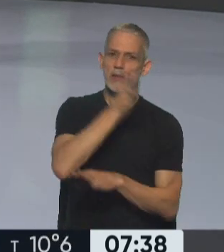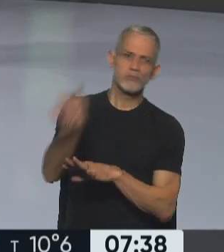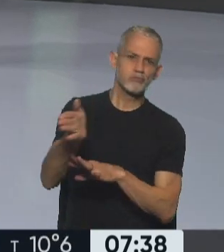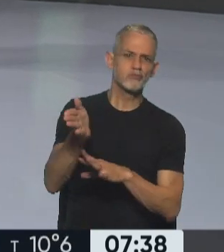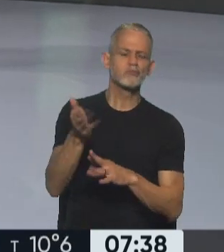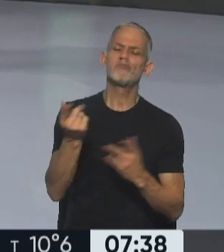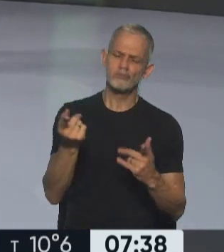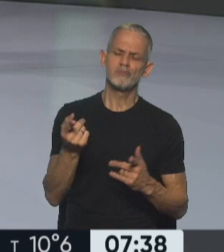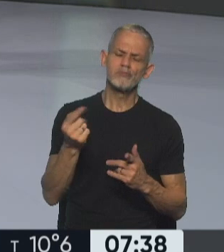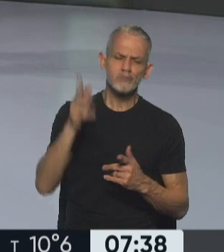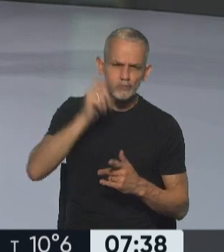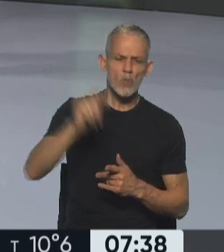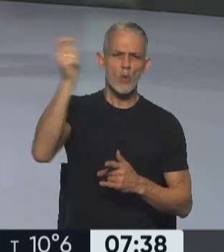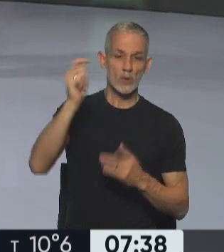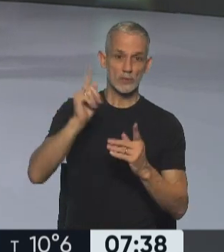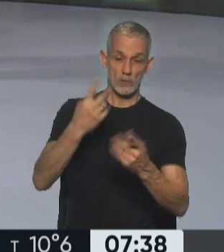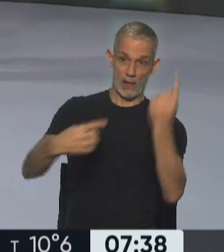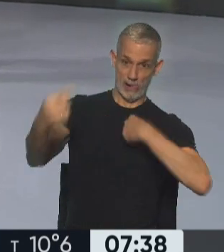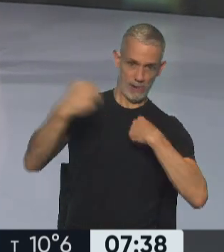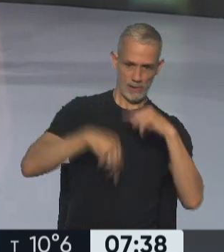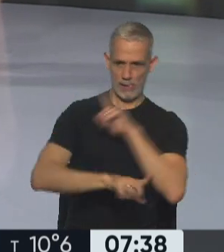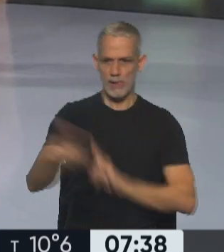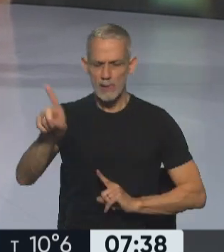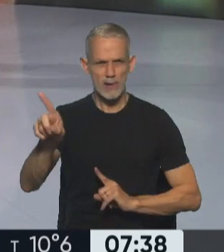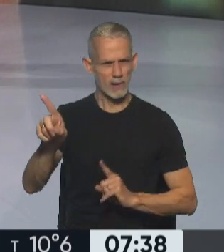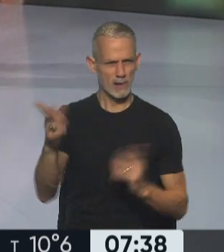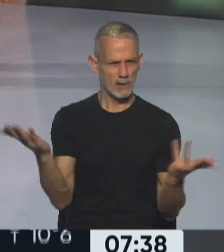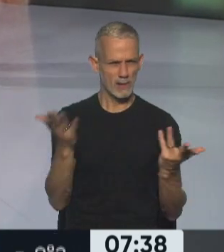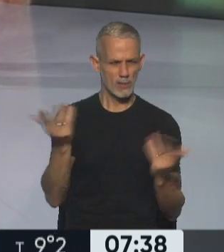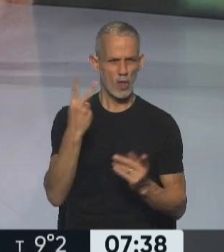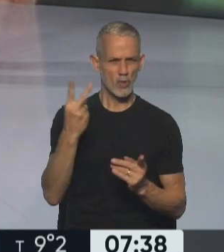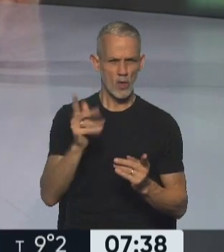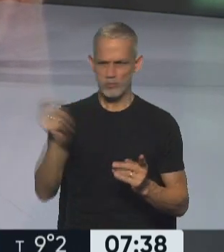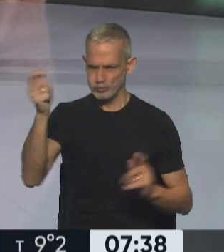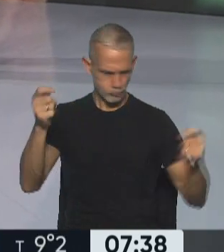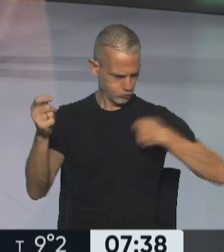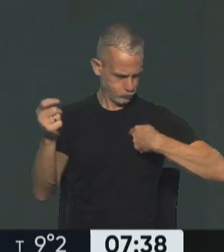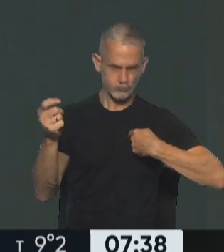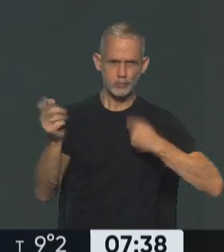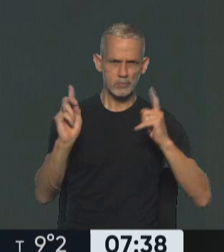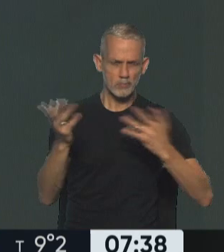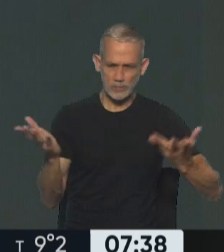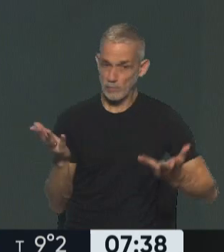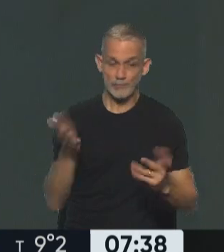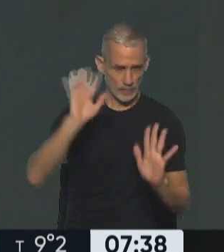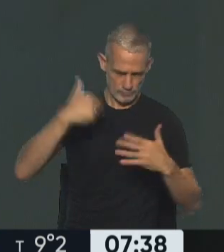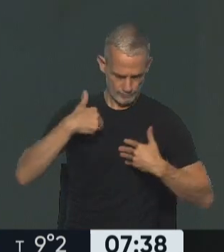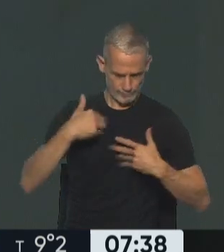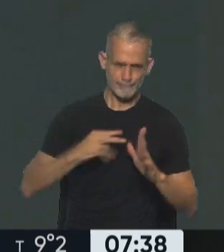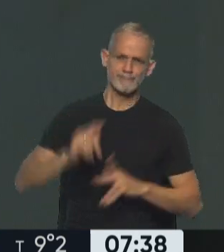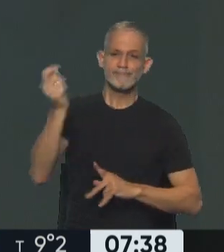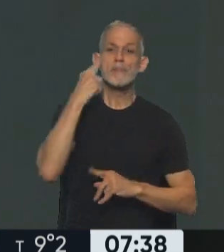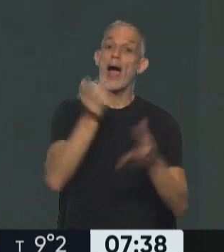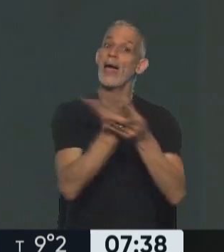como querellante en la causa que la tiene como víctima. ¿Qué significa esto? Bueno, el hecho de ser querellante en una causa le permite primero acceder al